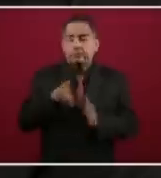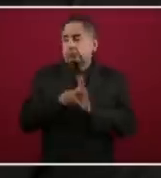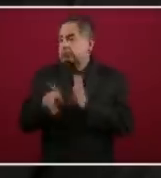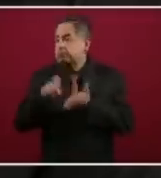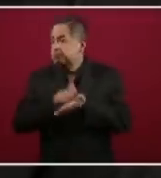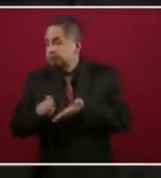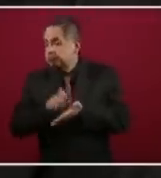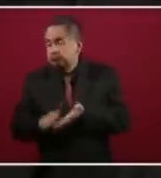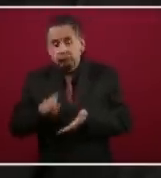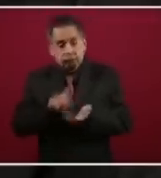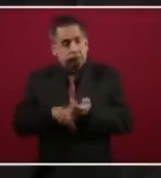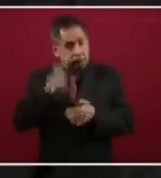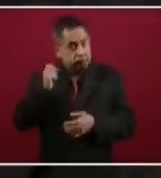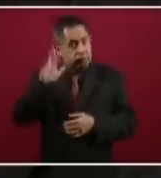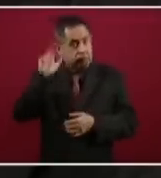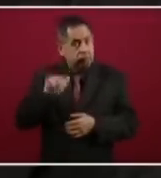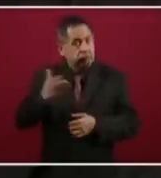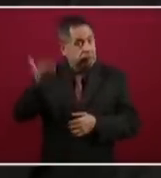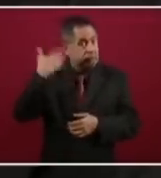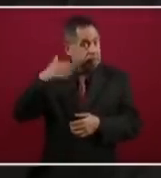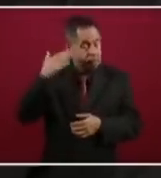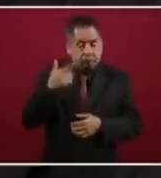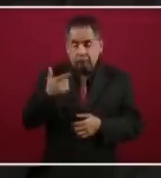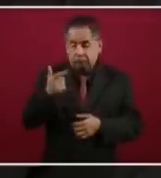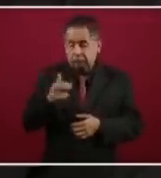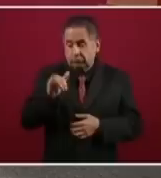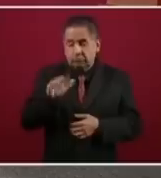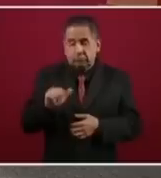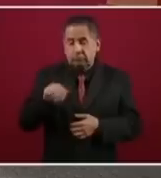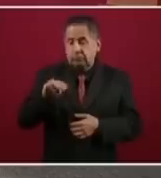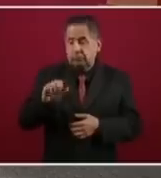su oficio fue el de periodista.